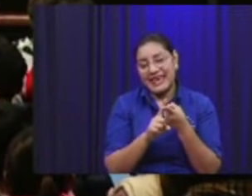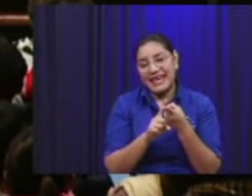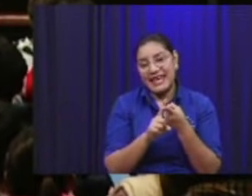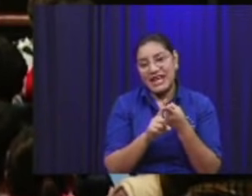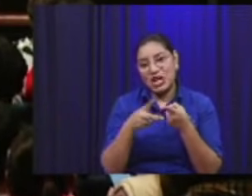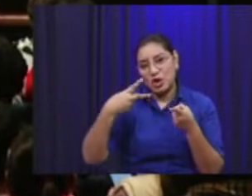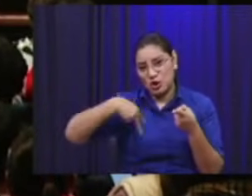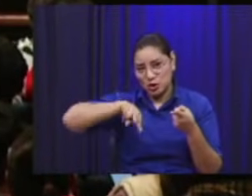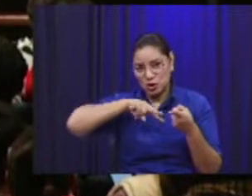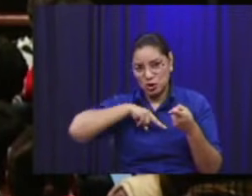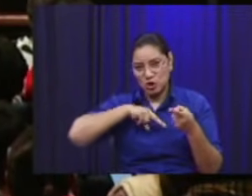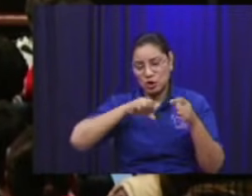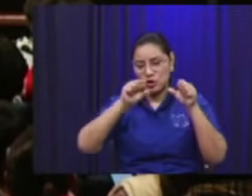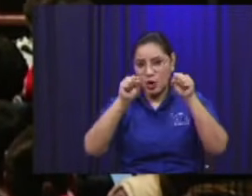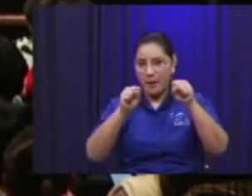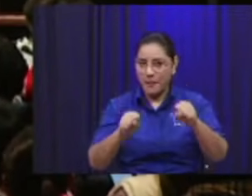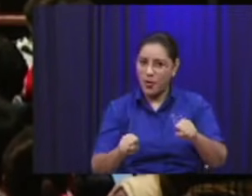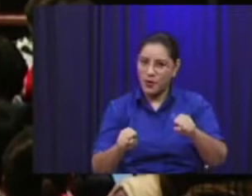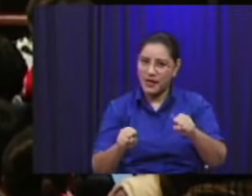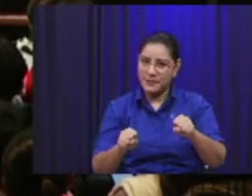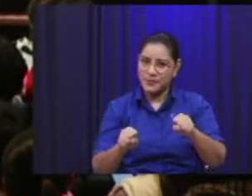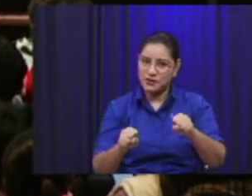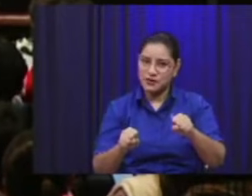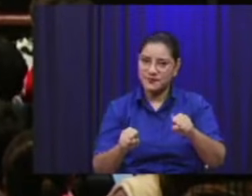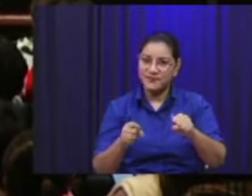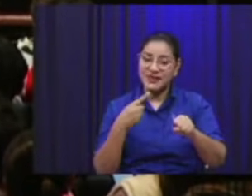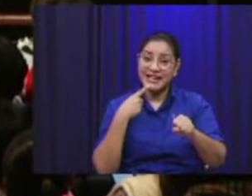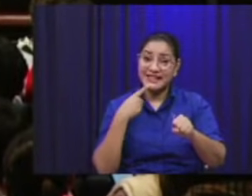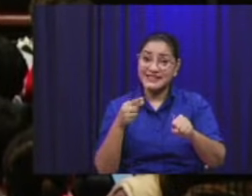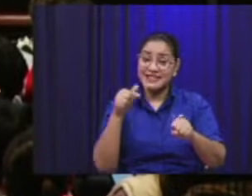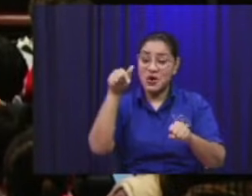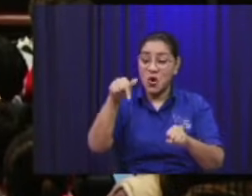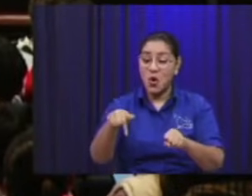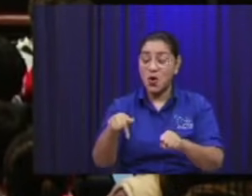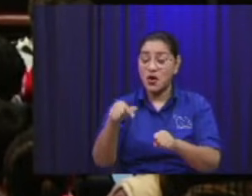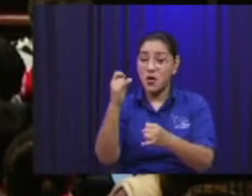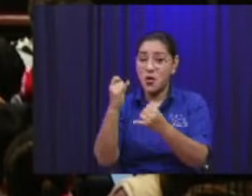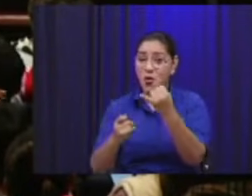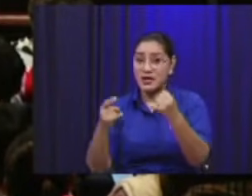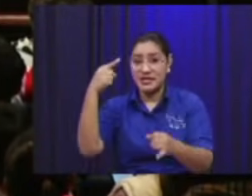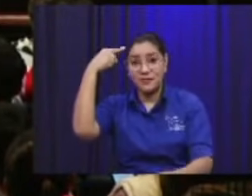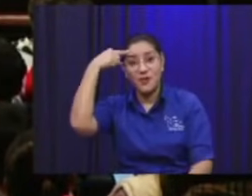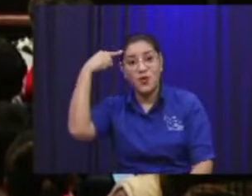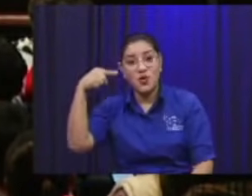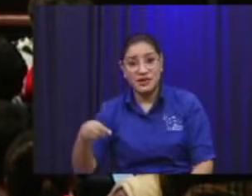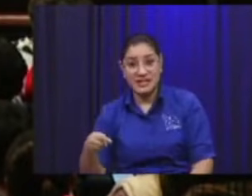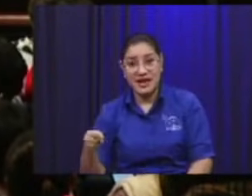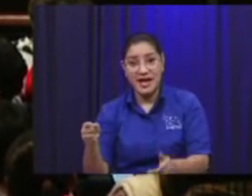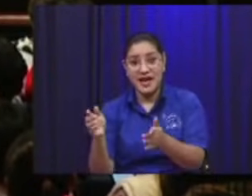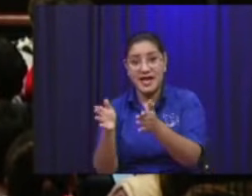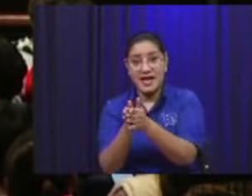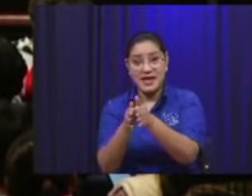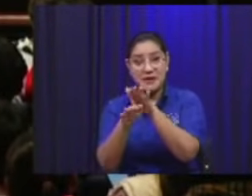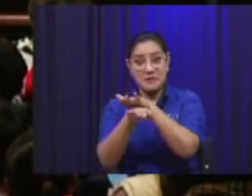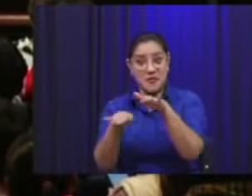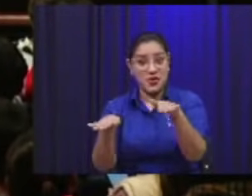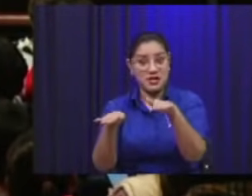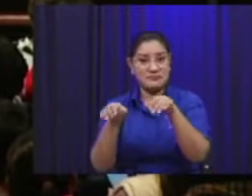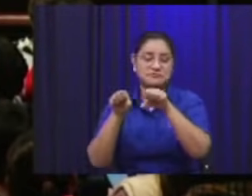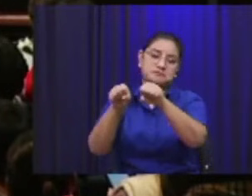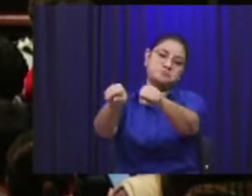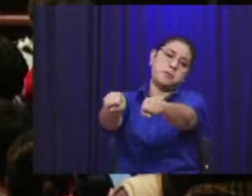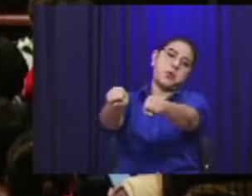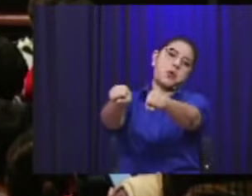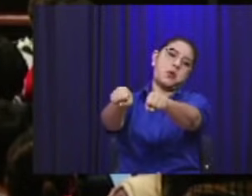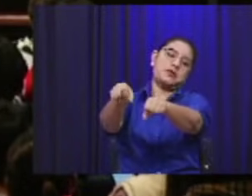podemos irnos porque dios dice hasta aquí como él es el que tiene las llaves de la vida y de la muerte puede